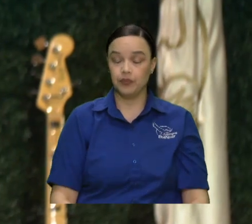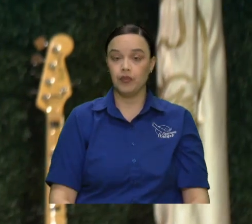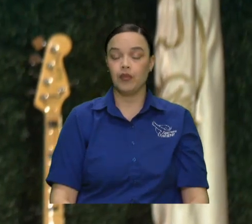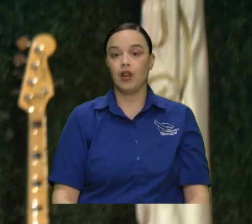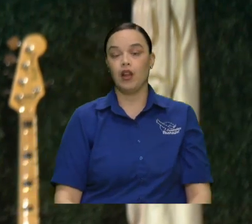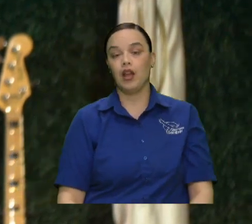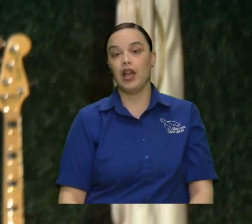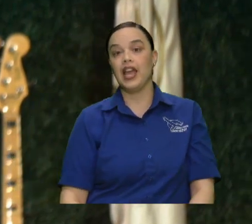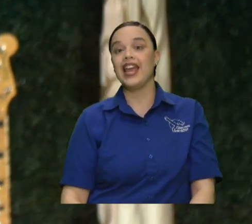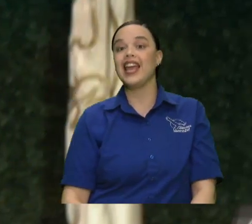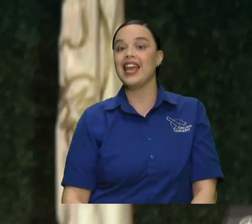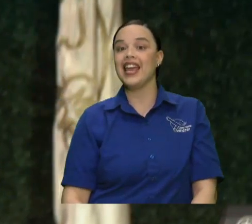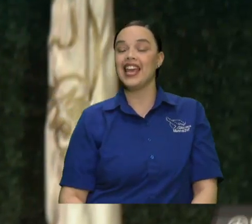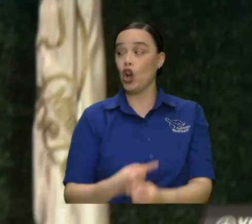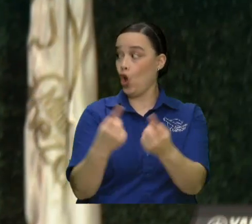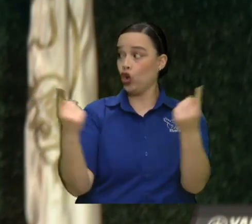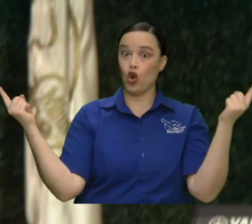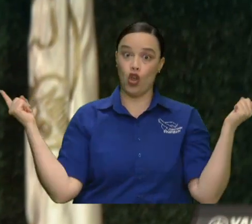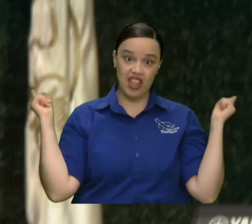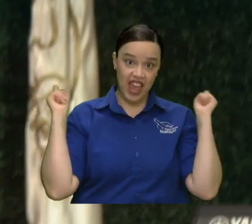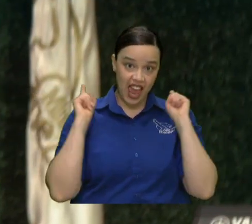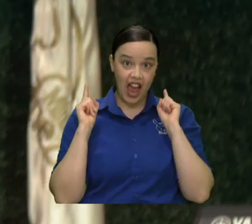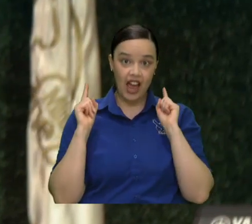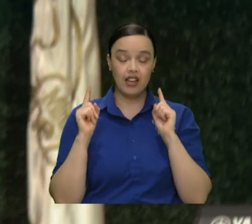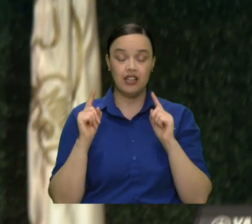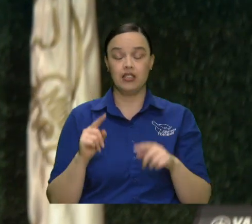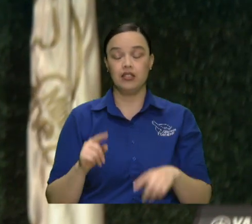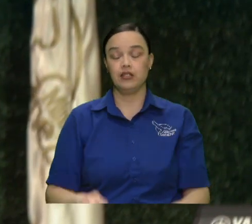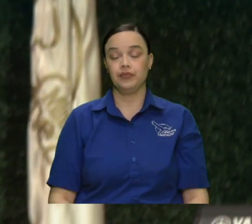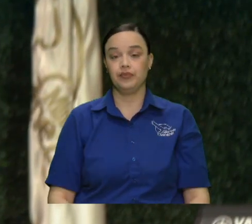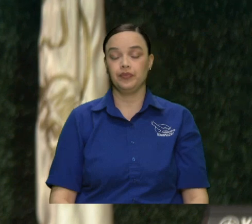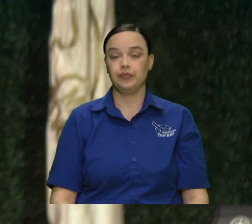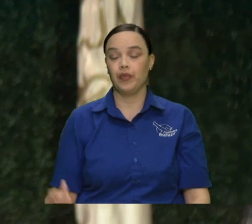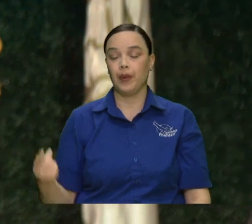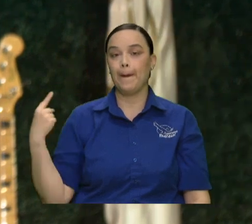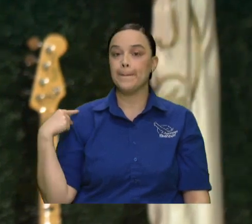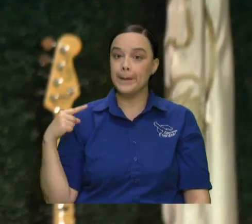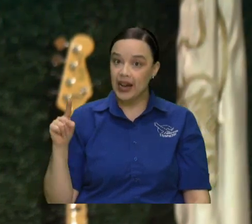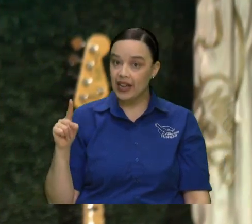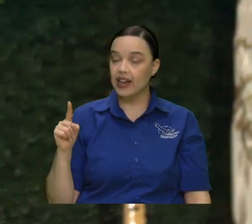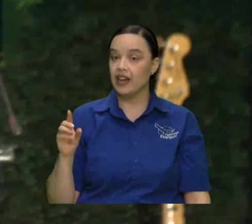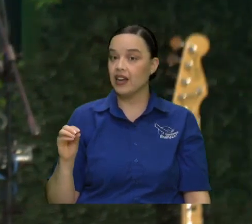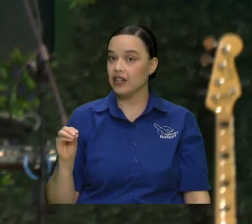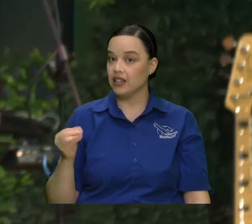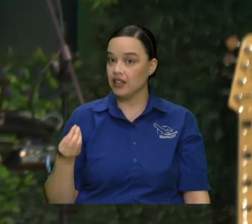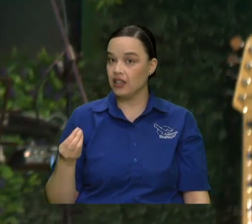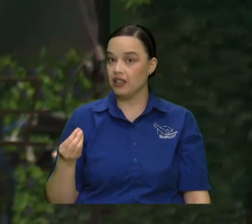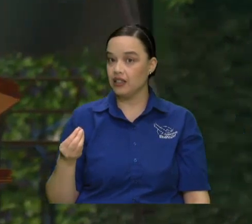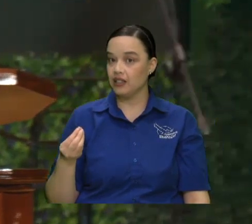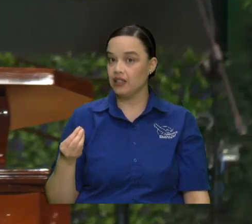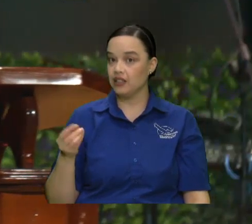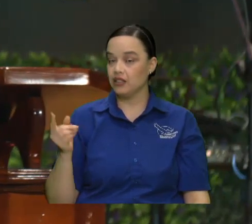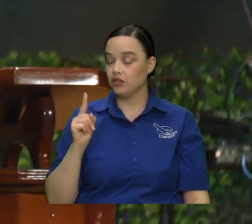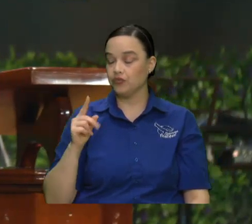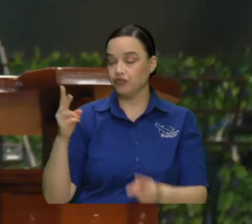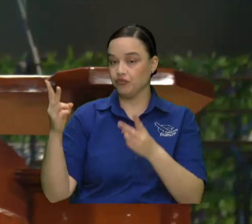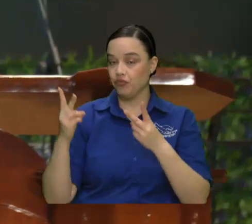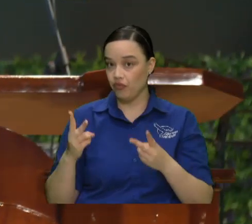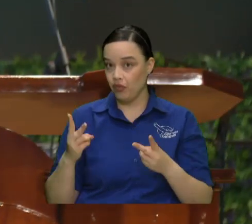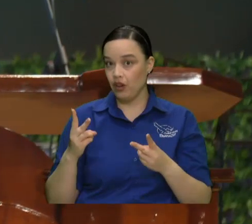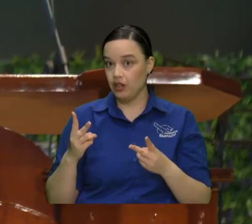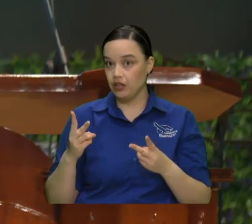ellos son los que sitian la ciudad para que de alguna manera no venga el producto